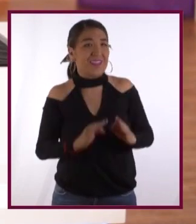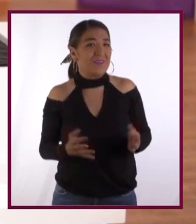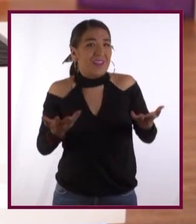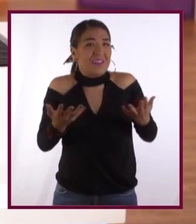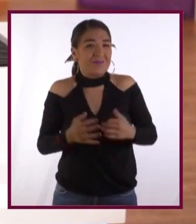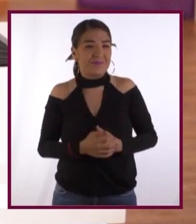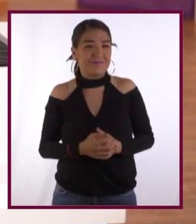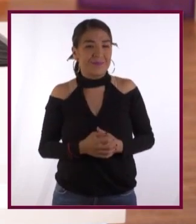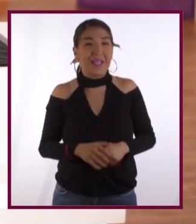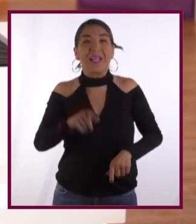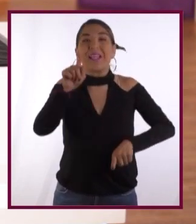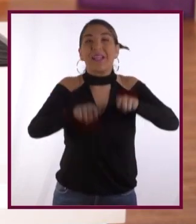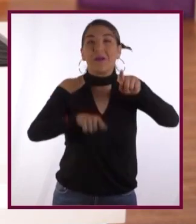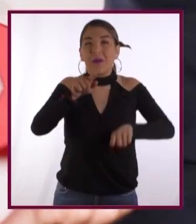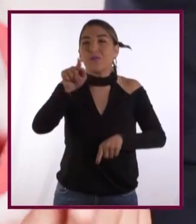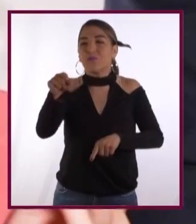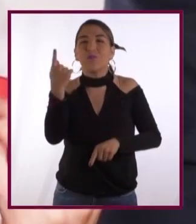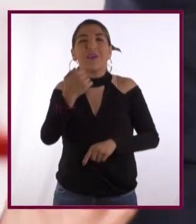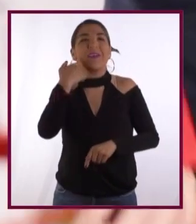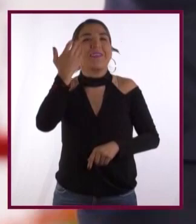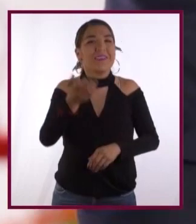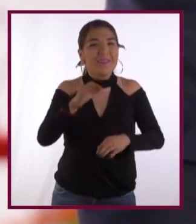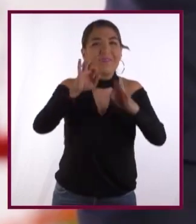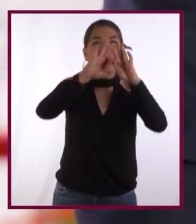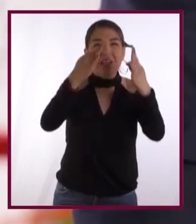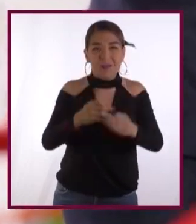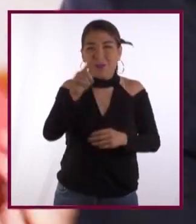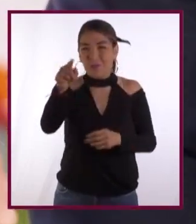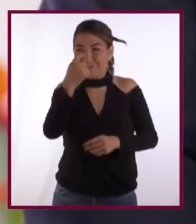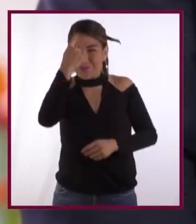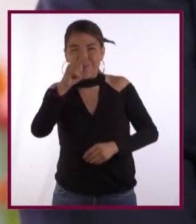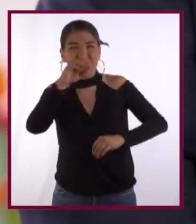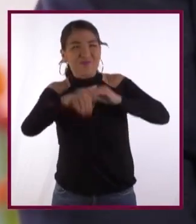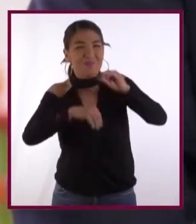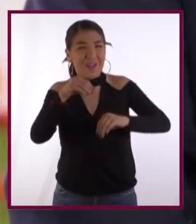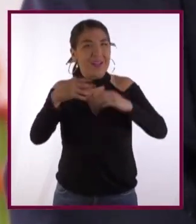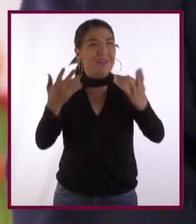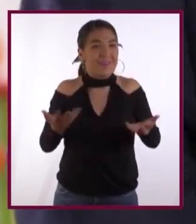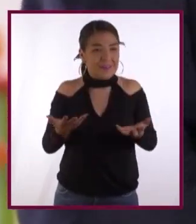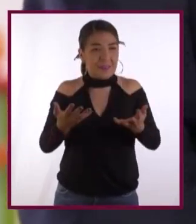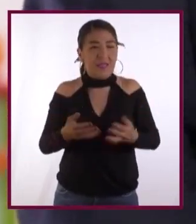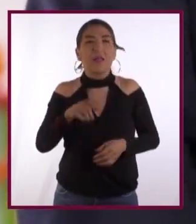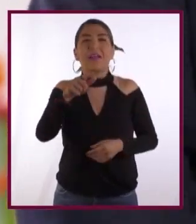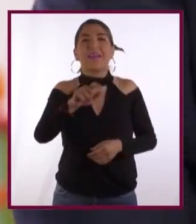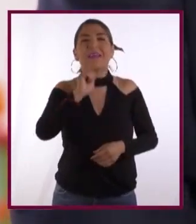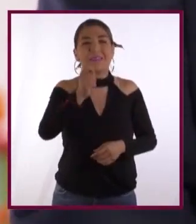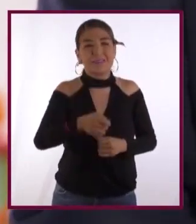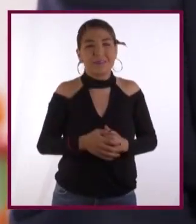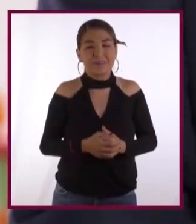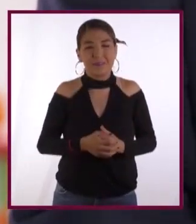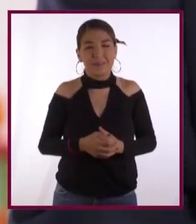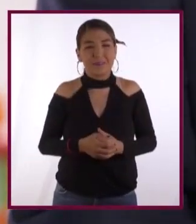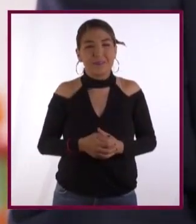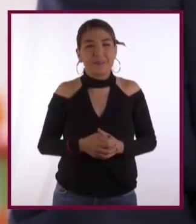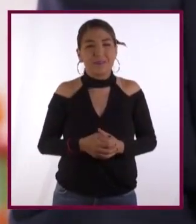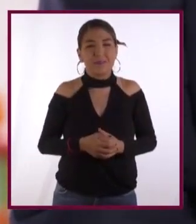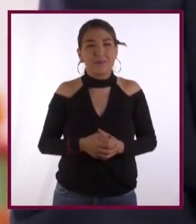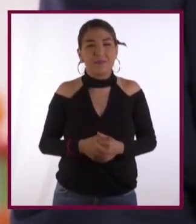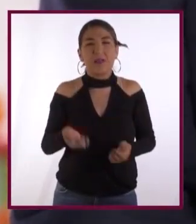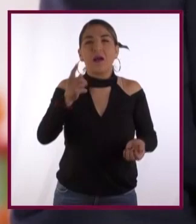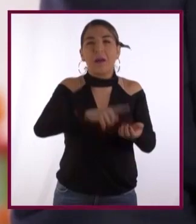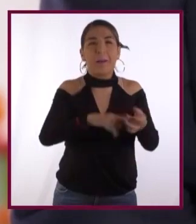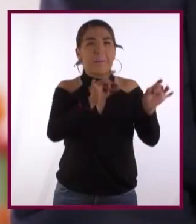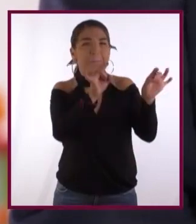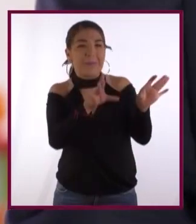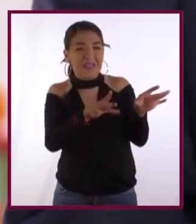necesitaríamos? Bueno, pues eso va a depender de la figura que queramos crear, pero supongamos que queremos crear alguna de las figuras básicas que se pueden